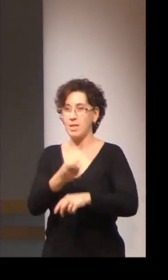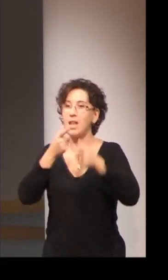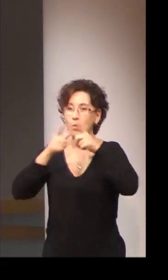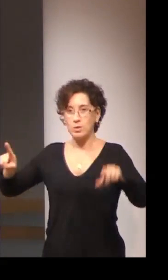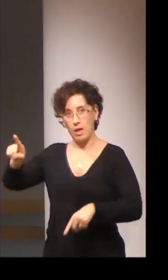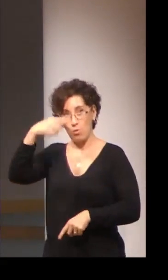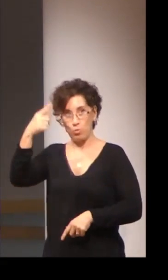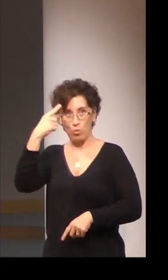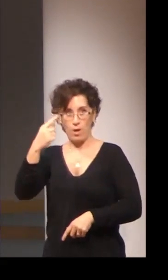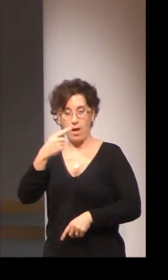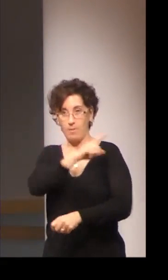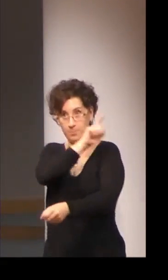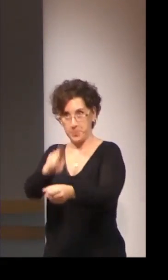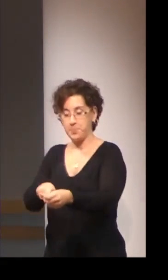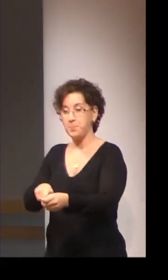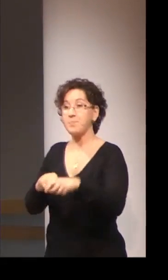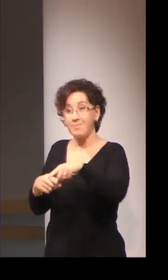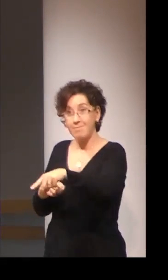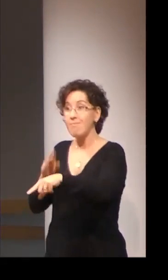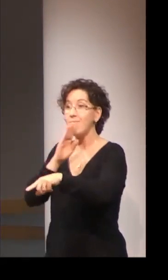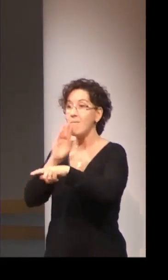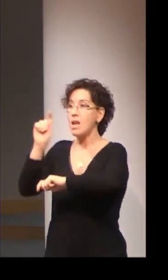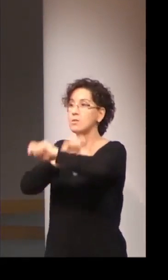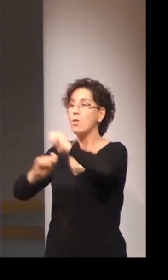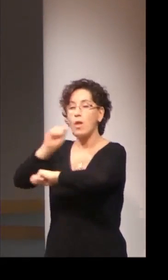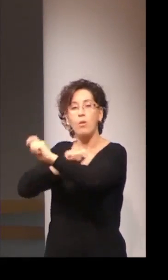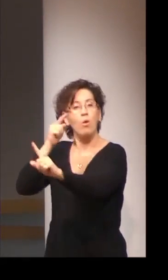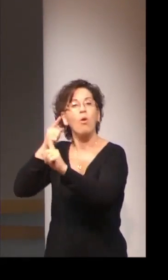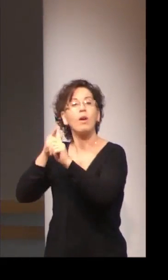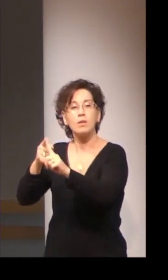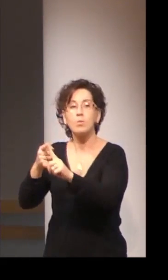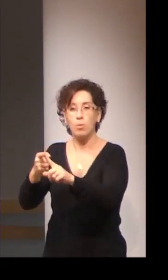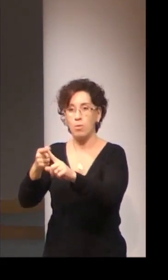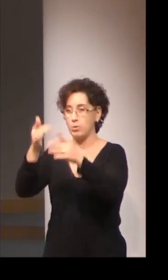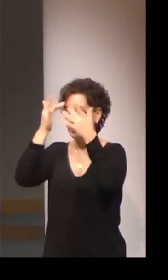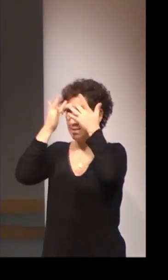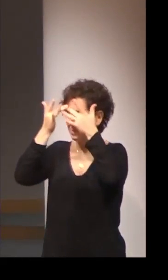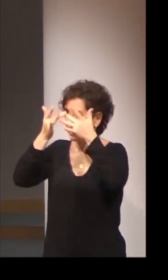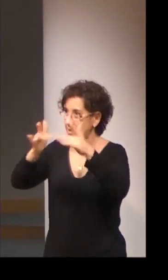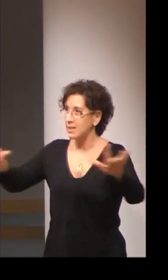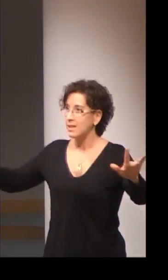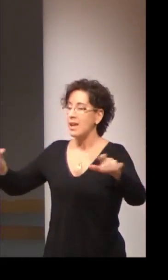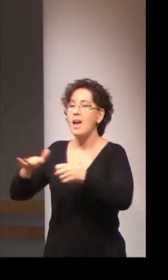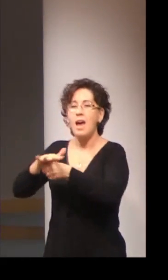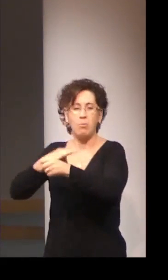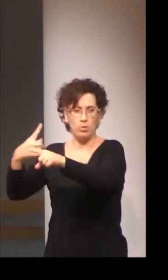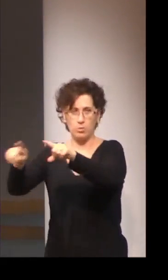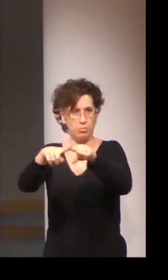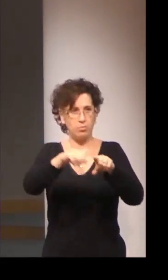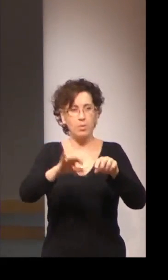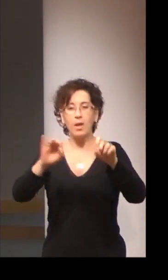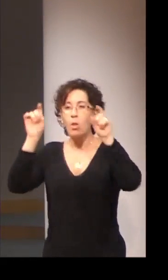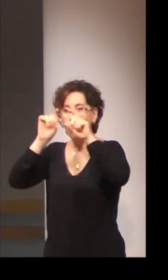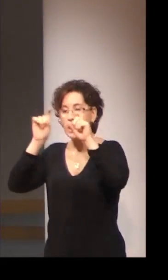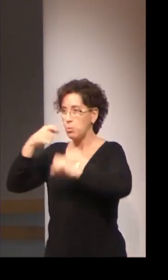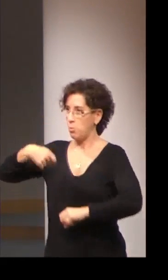y cultural esta asociación tiene como objetivo la sensibilización dentro de diferentes ámbitos educativos y